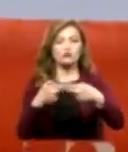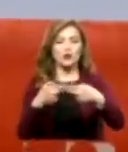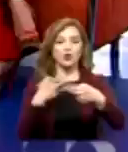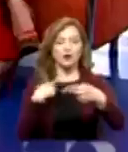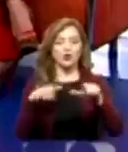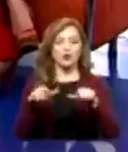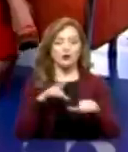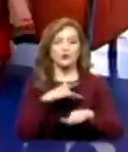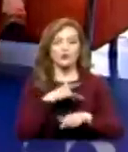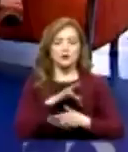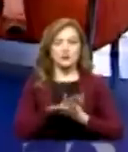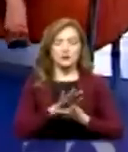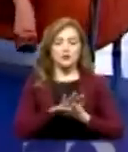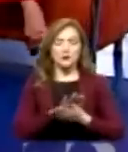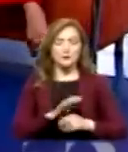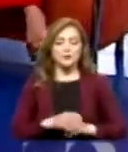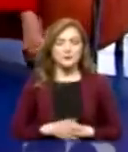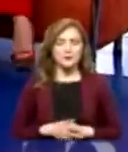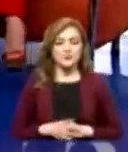revictimizantes.